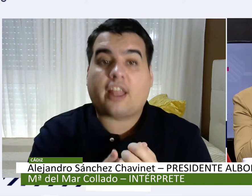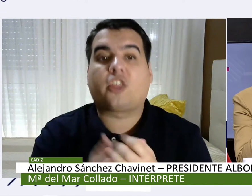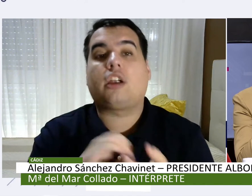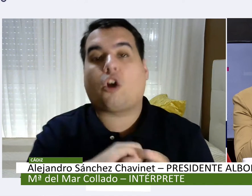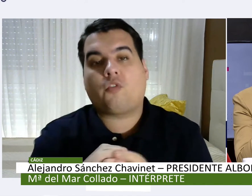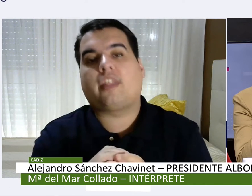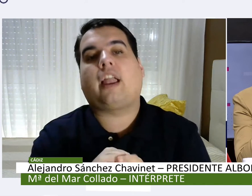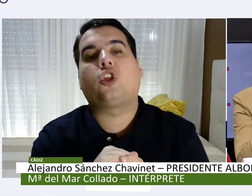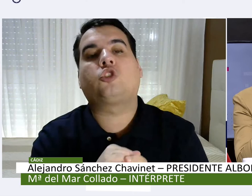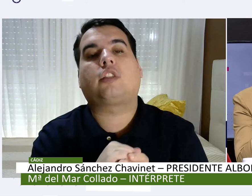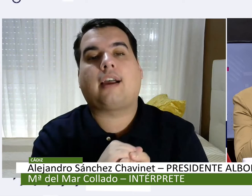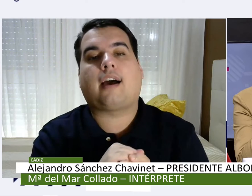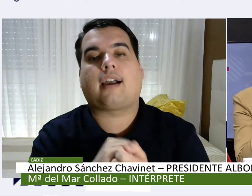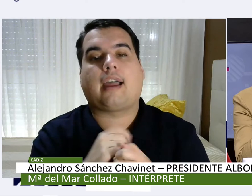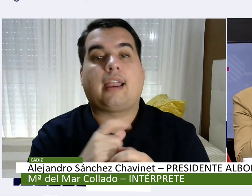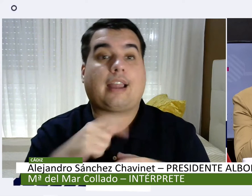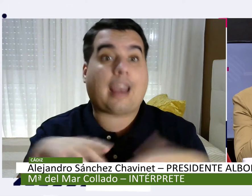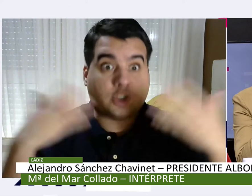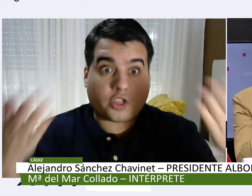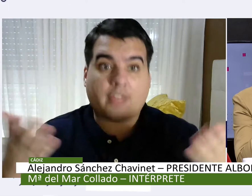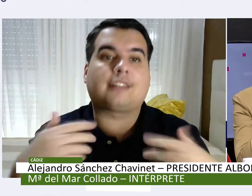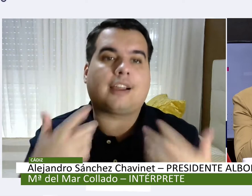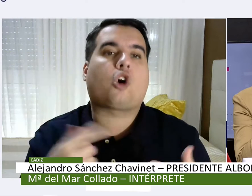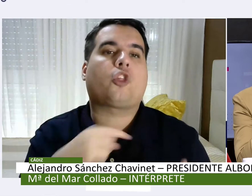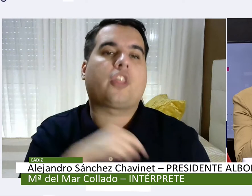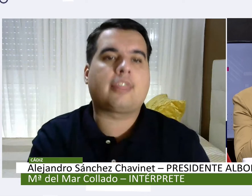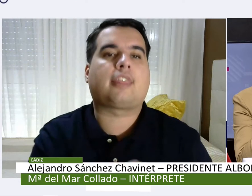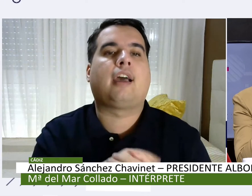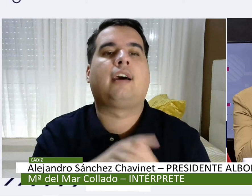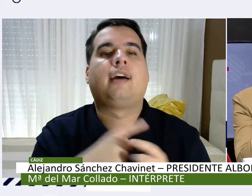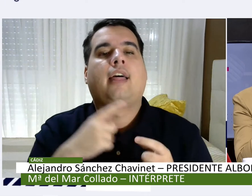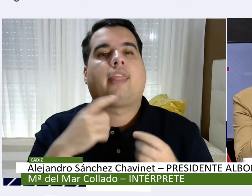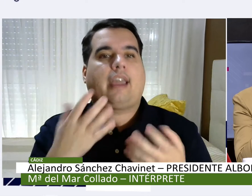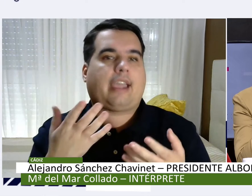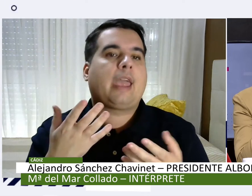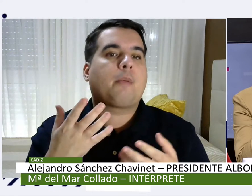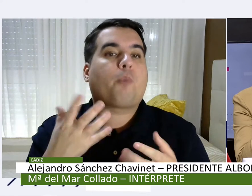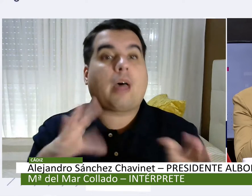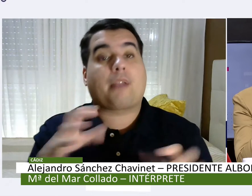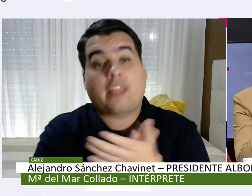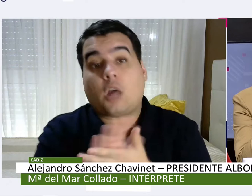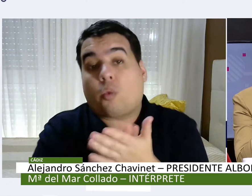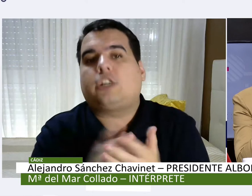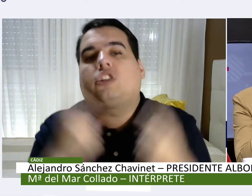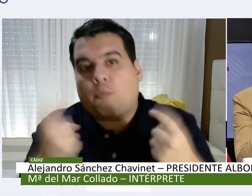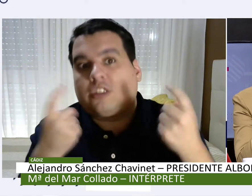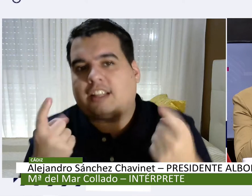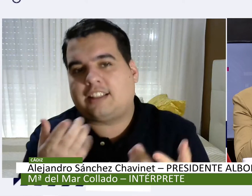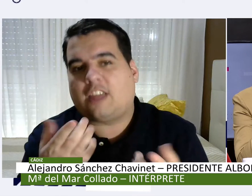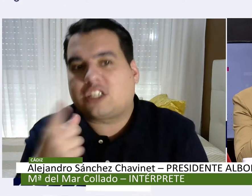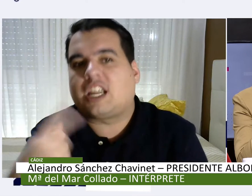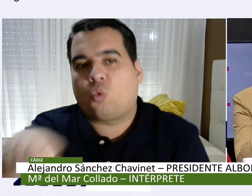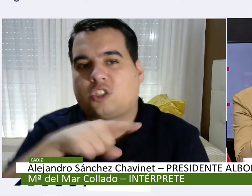asociación, federación y la confederación tenga, que la sociedad tenga conciencia de que pueda aprender a poesía.